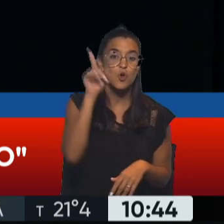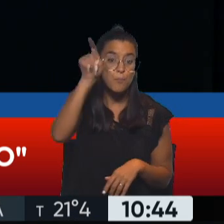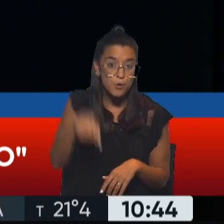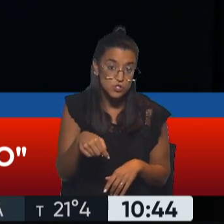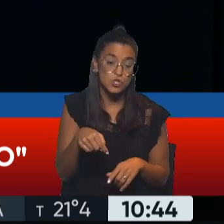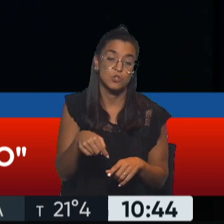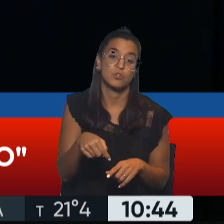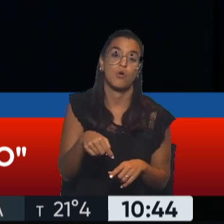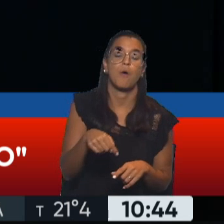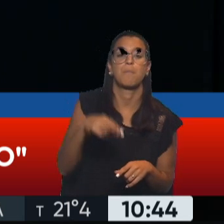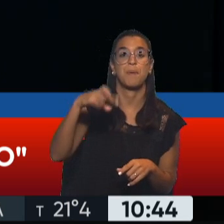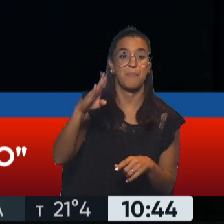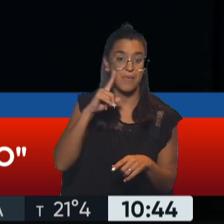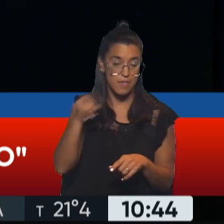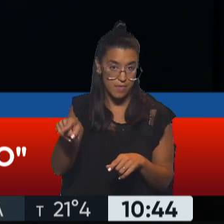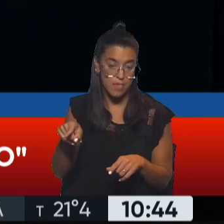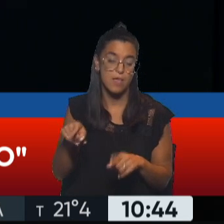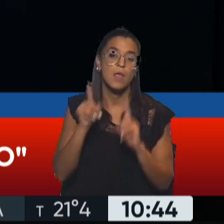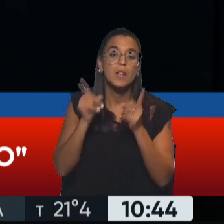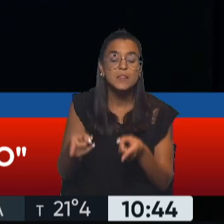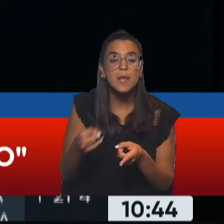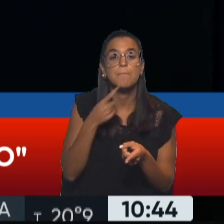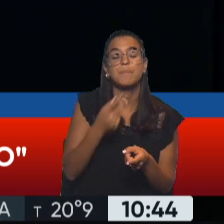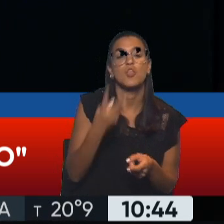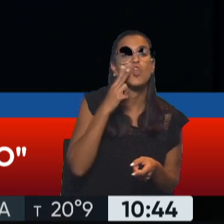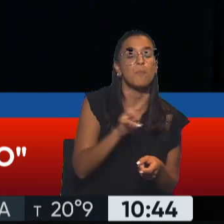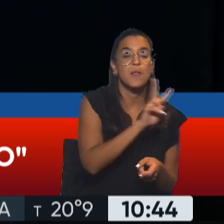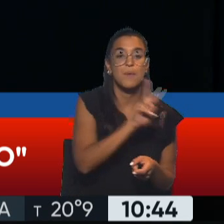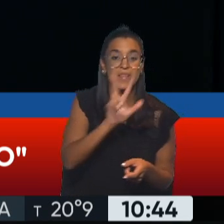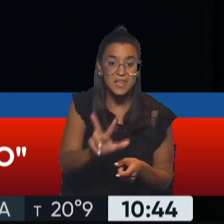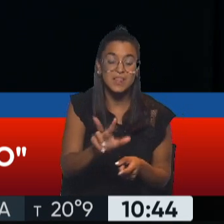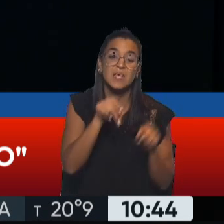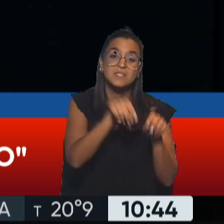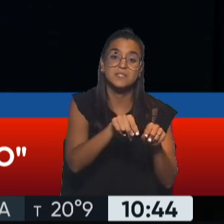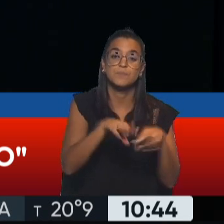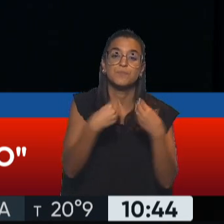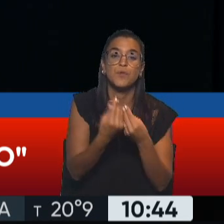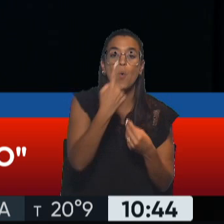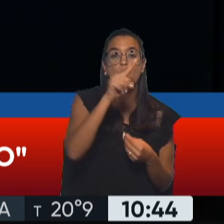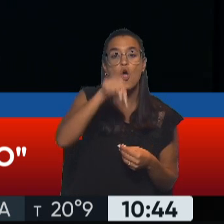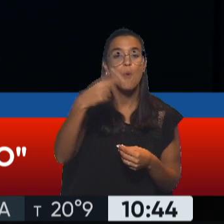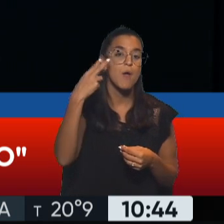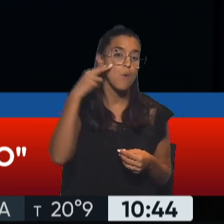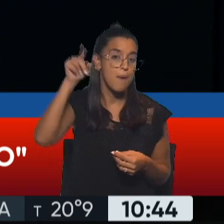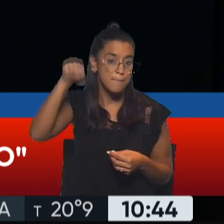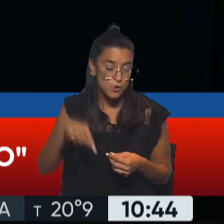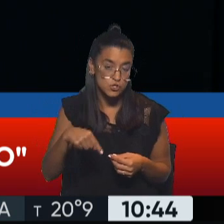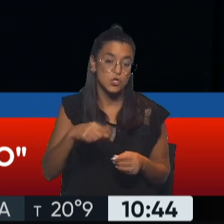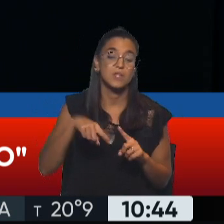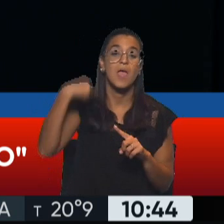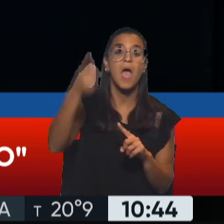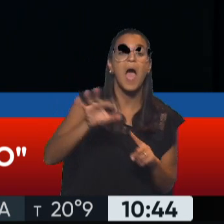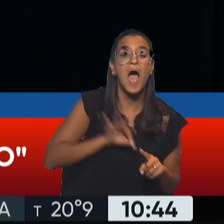del Producto Interno Bruto, y para el año 2023 esa variable toma el valor de 1,9% y para el